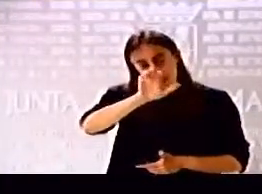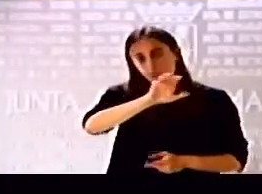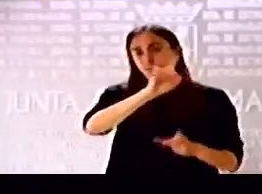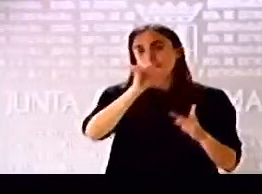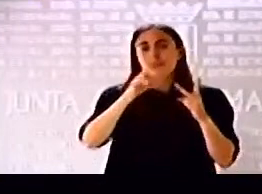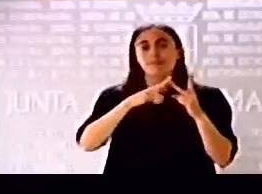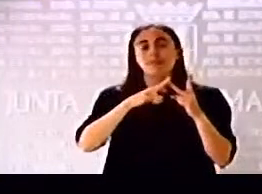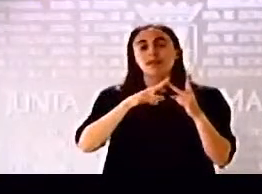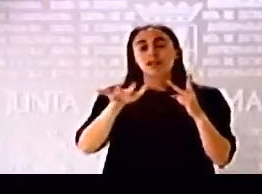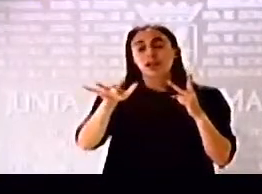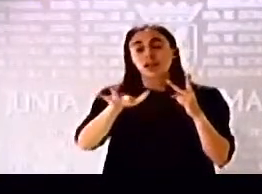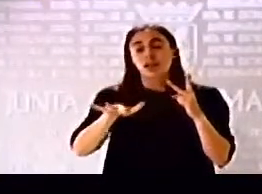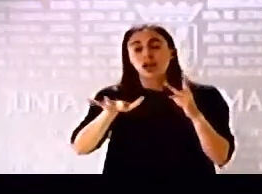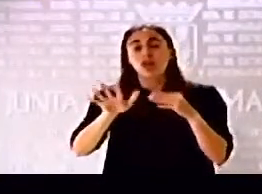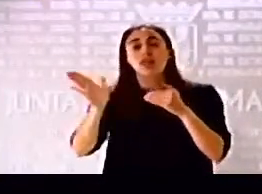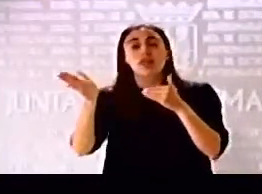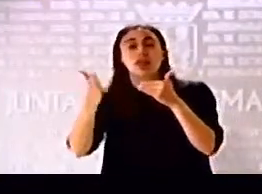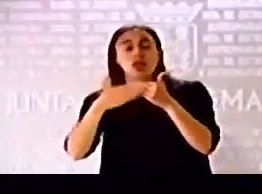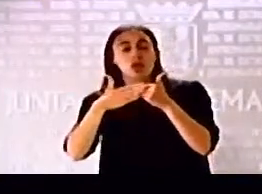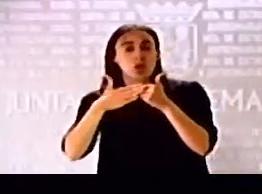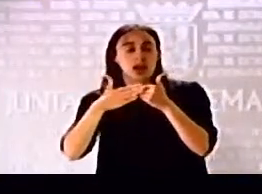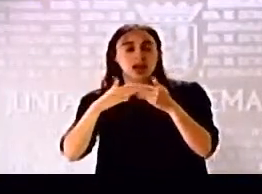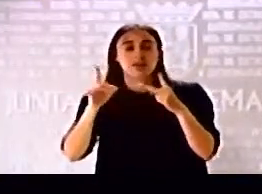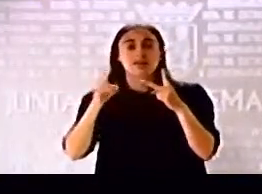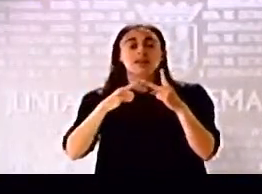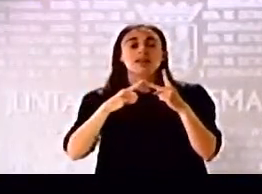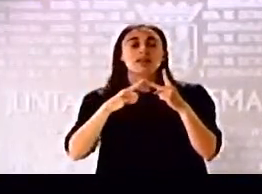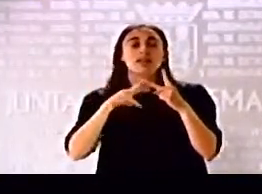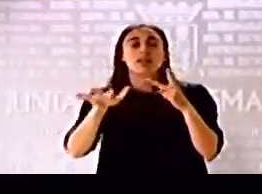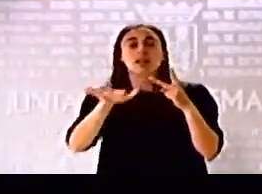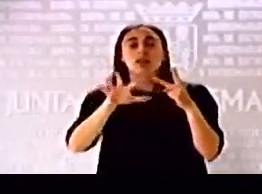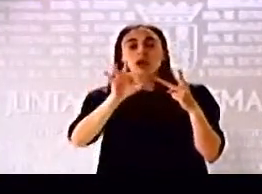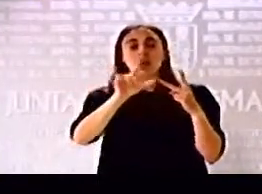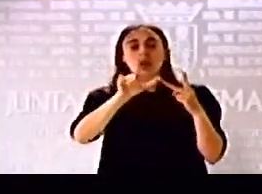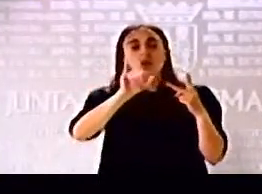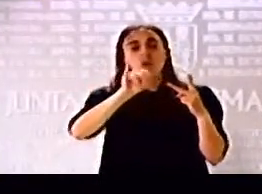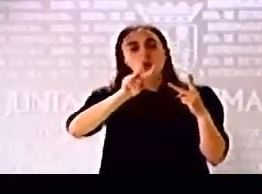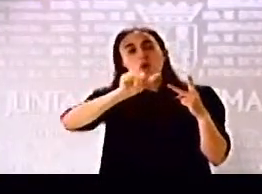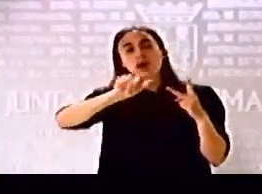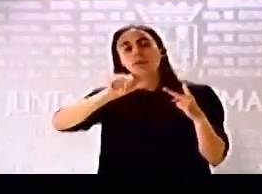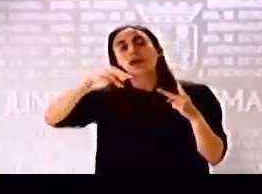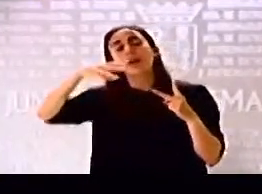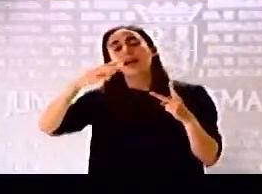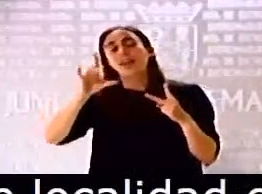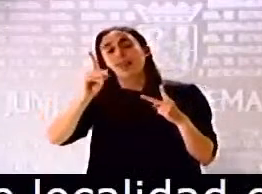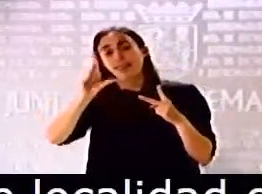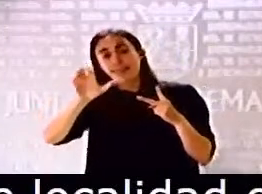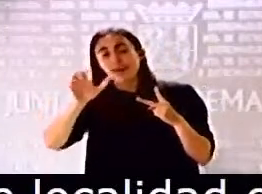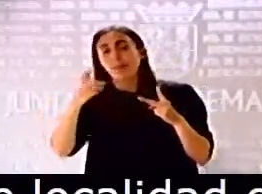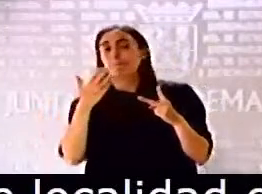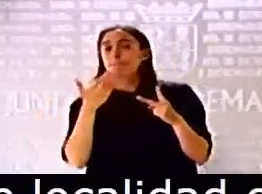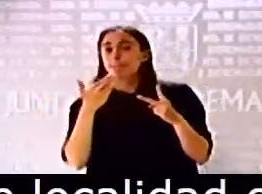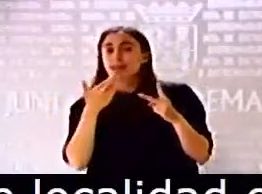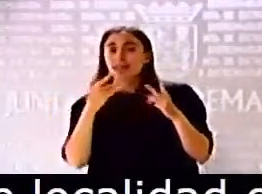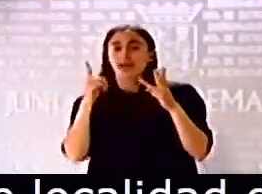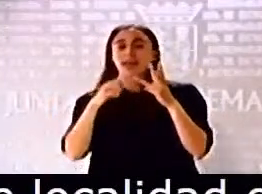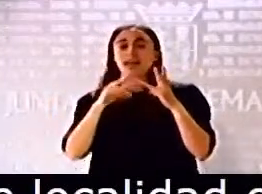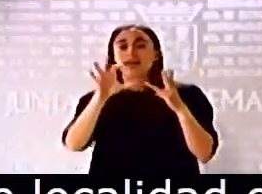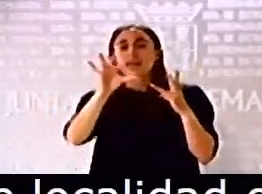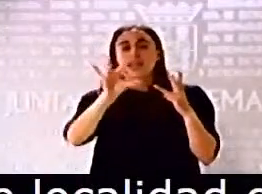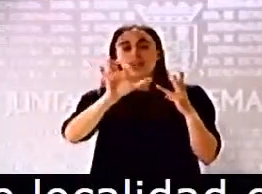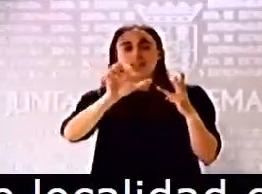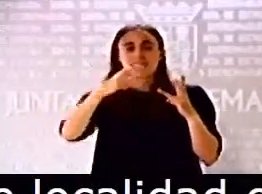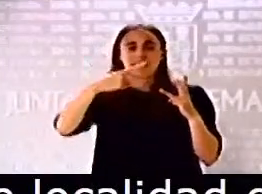hemos decretado el cierre perimetral de la localidad de Oliva de Mérida y de la localidad de Segura de